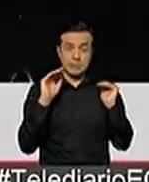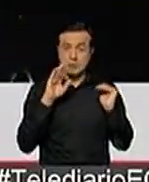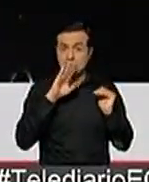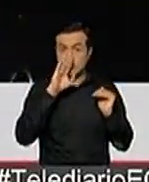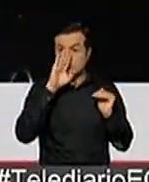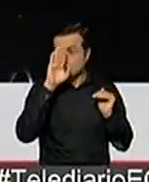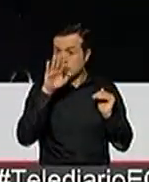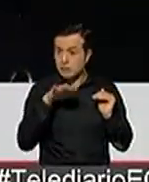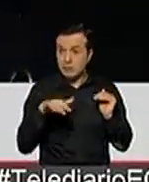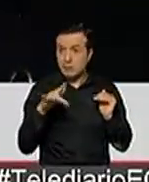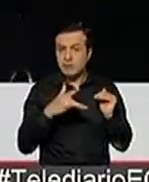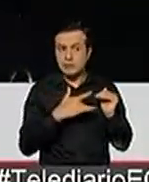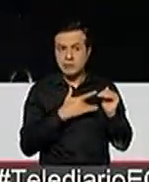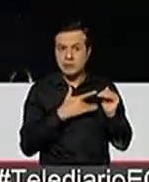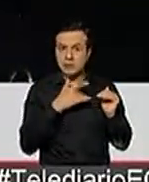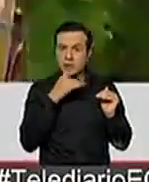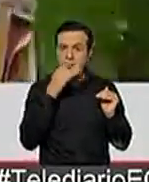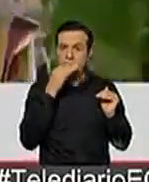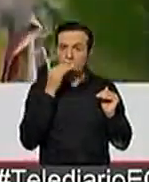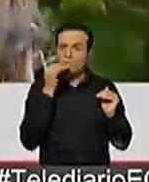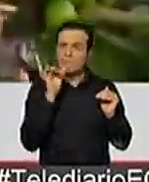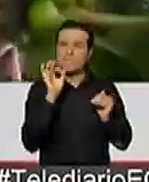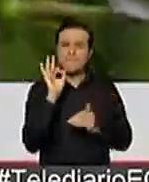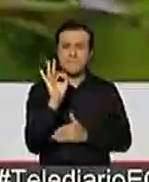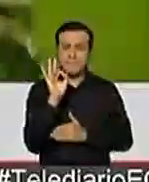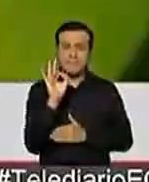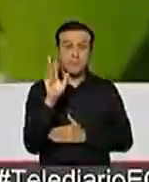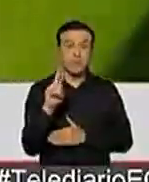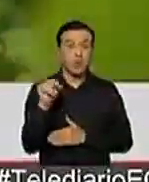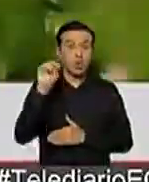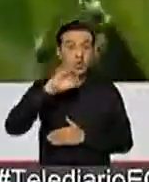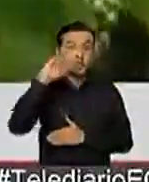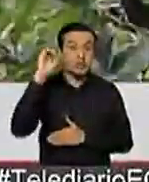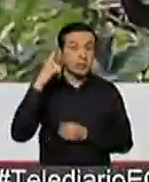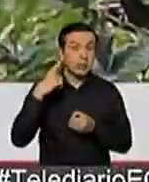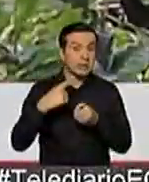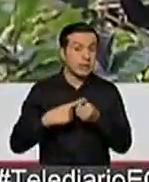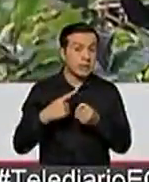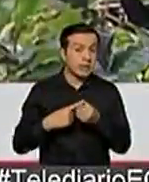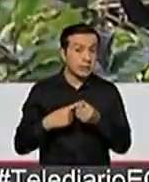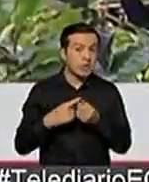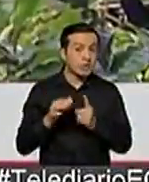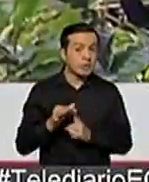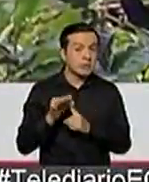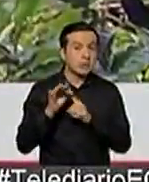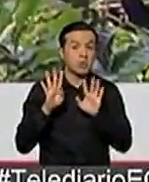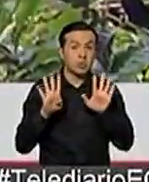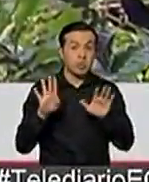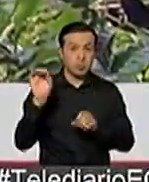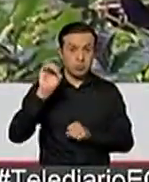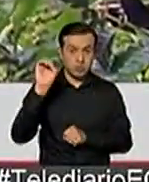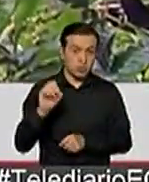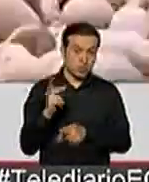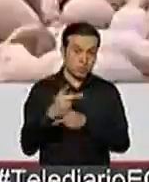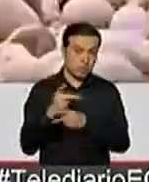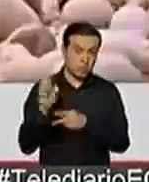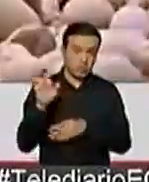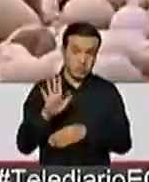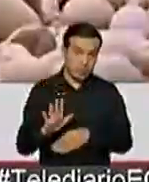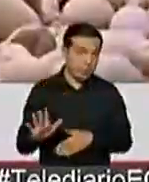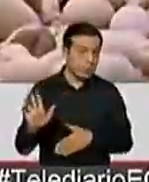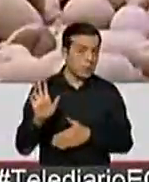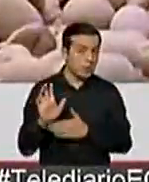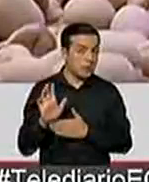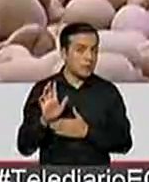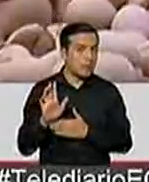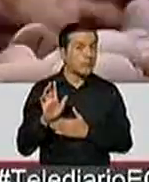permanentes que satisfacen paladares. El café del noroccidente de Quito representa un 9% de la producción nacional.